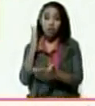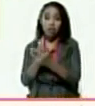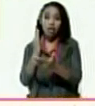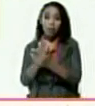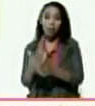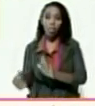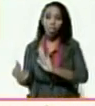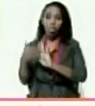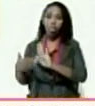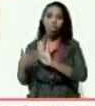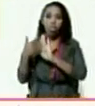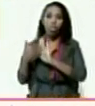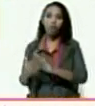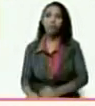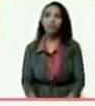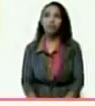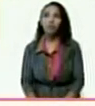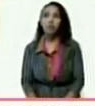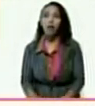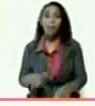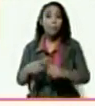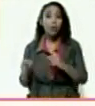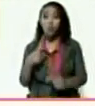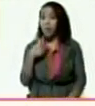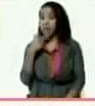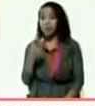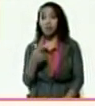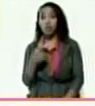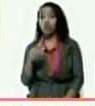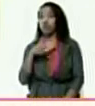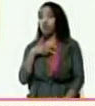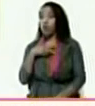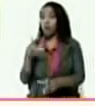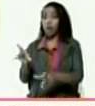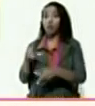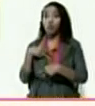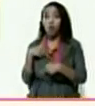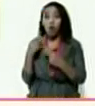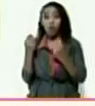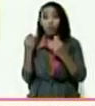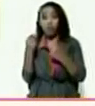arremeten, ¿no? Pero te voy a decir que me entero que uno cobra tan poquito